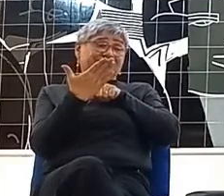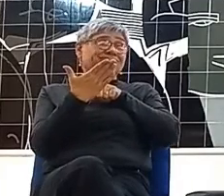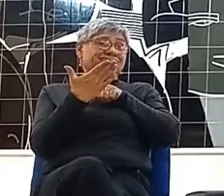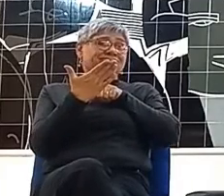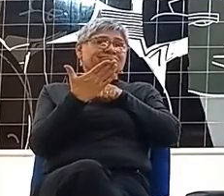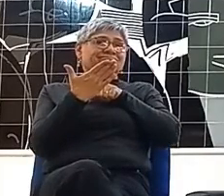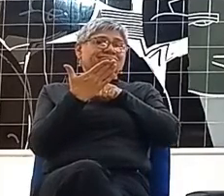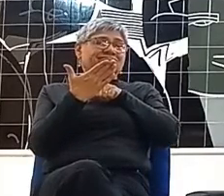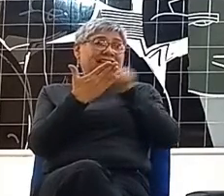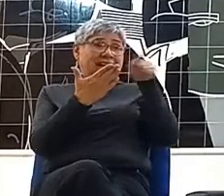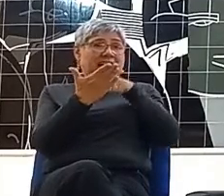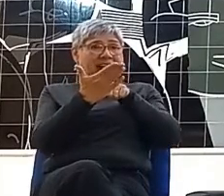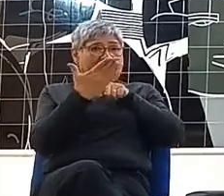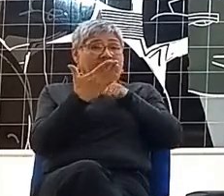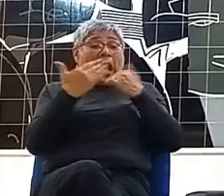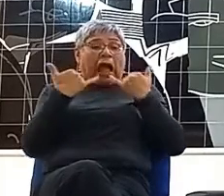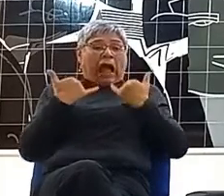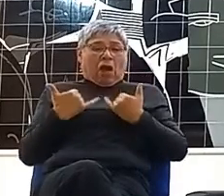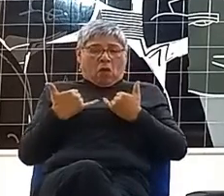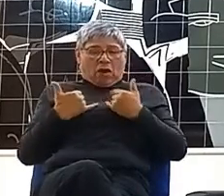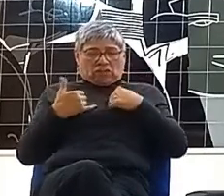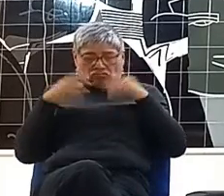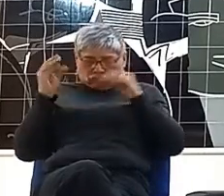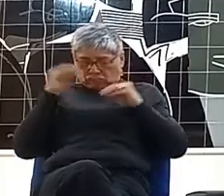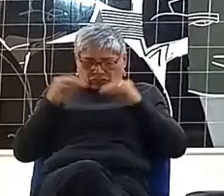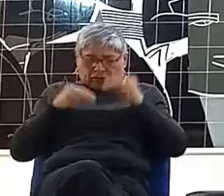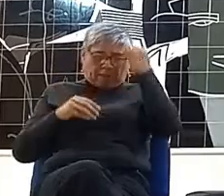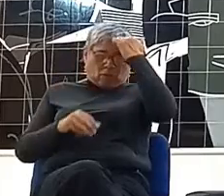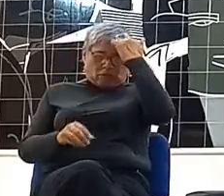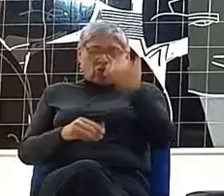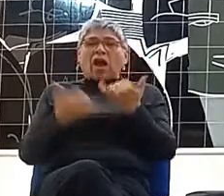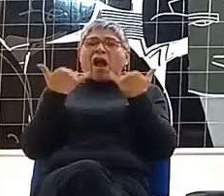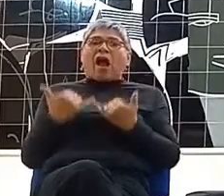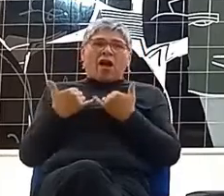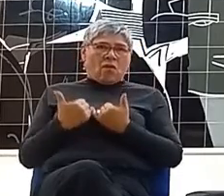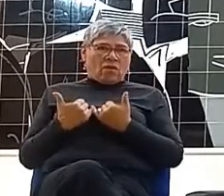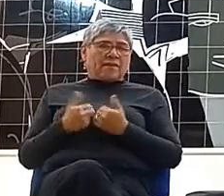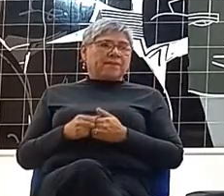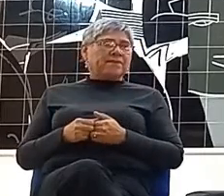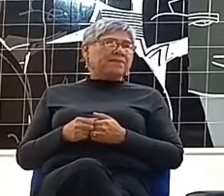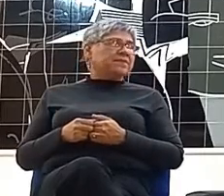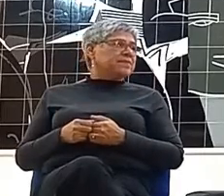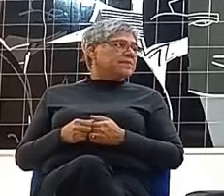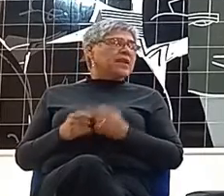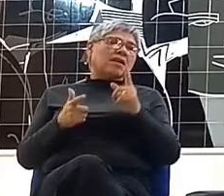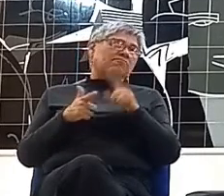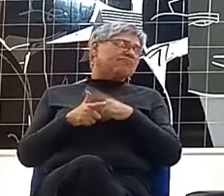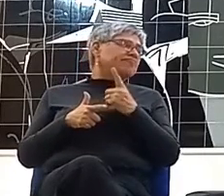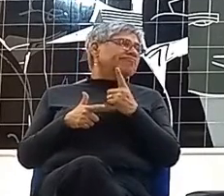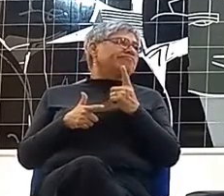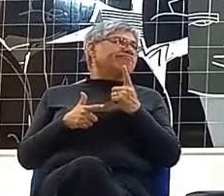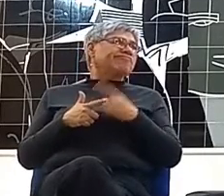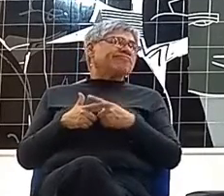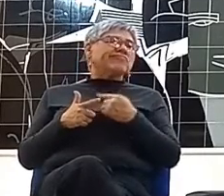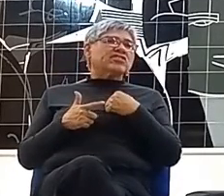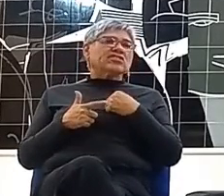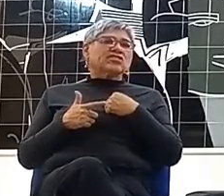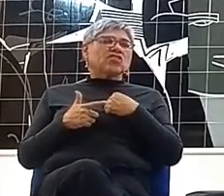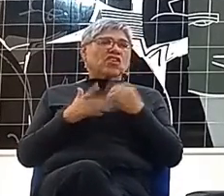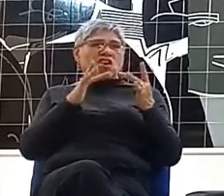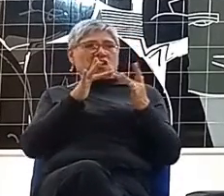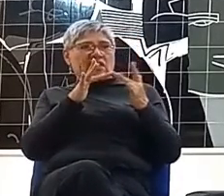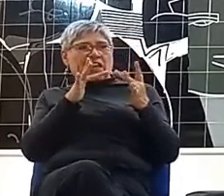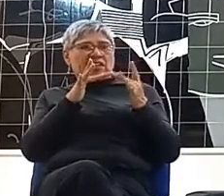a los que hoy somos un poco los profesores actuales. Entonces, como en ese contacto